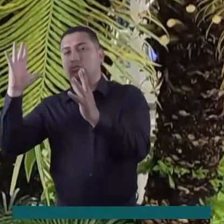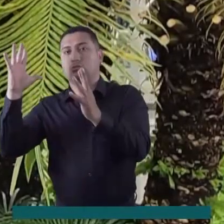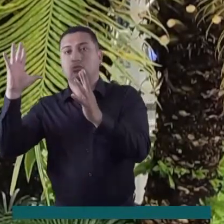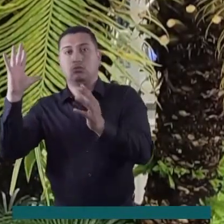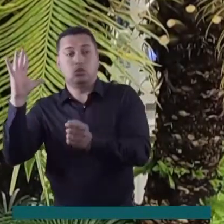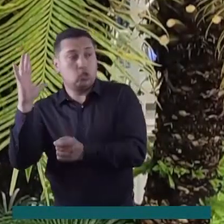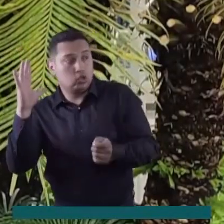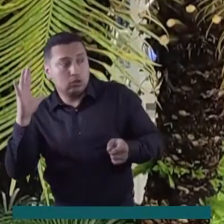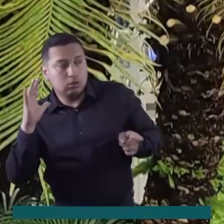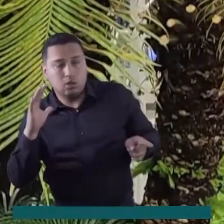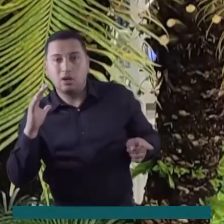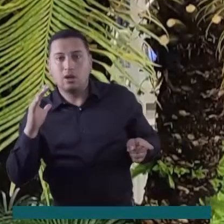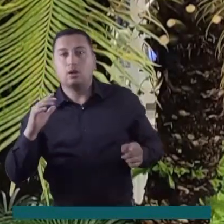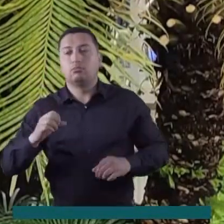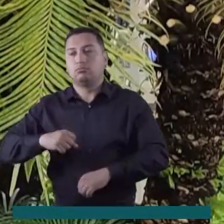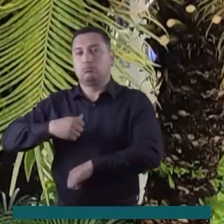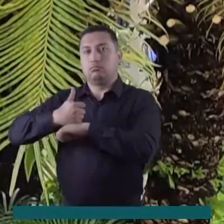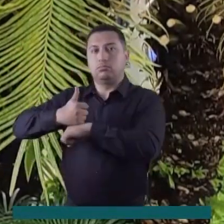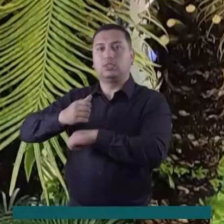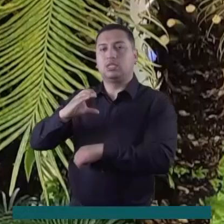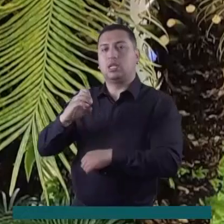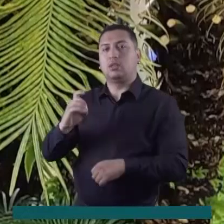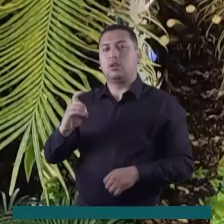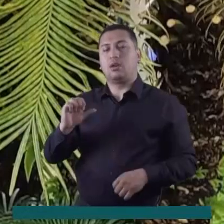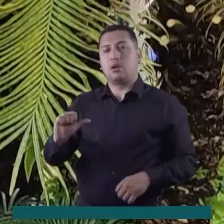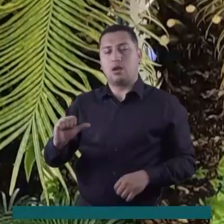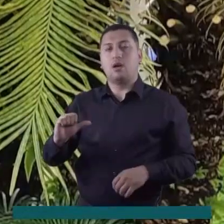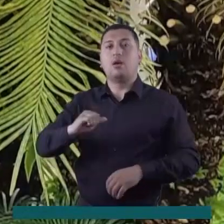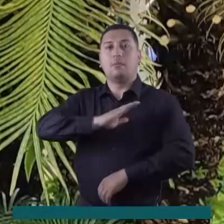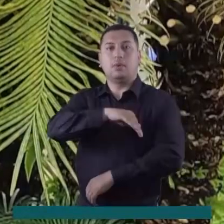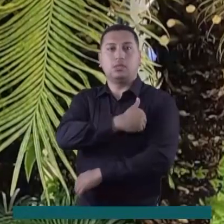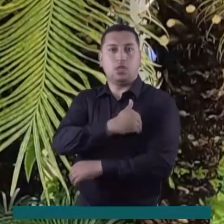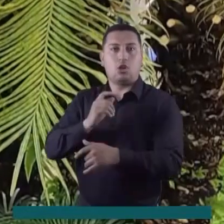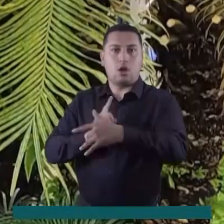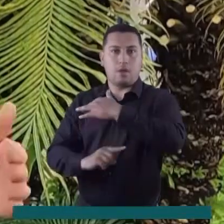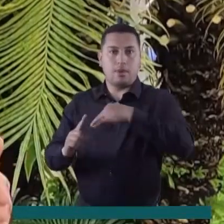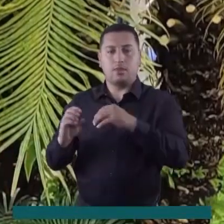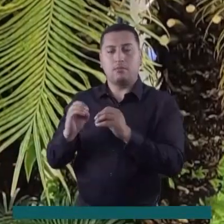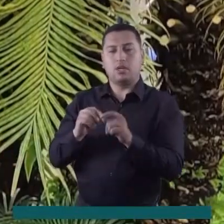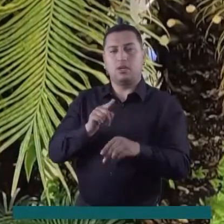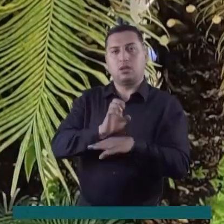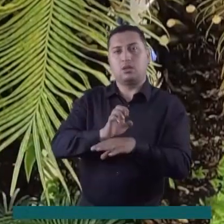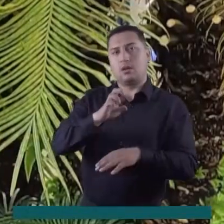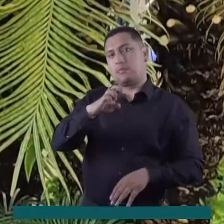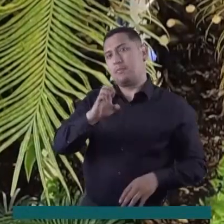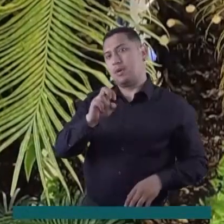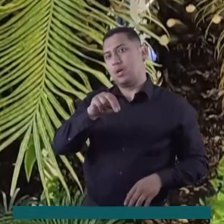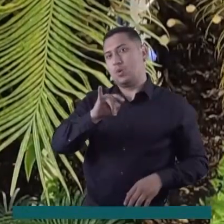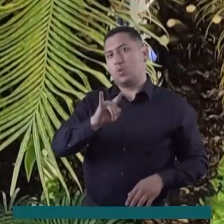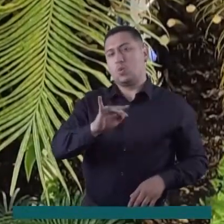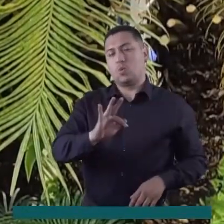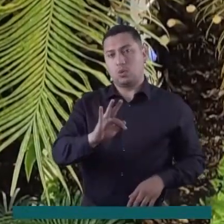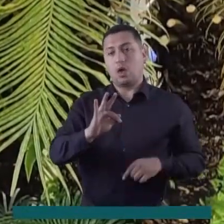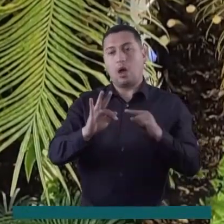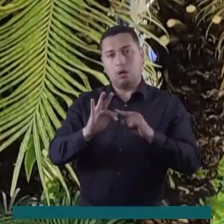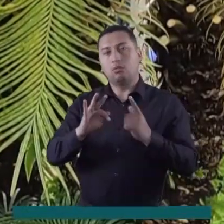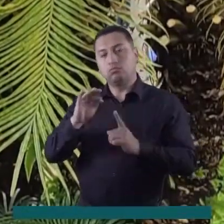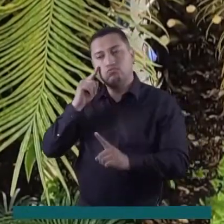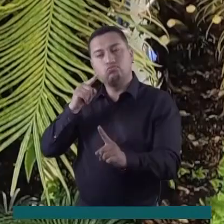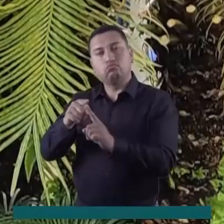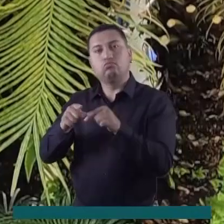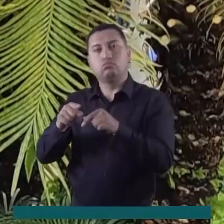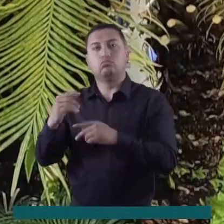la sede a el ministerio de ambiente y el perú con dineros del fondo mundial para el medio ambiente desarrolla en el proyecto